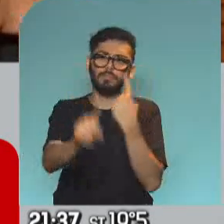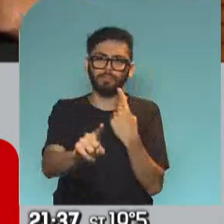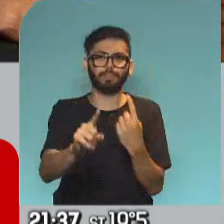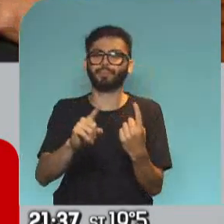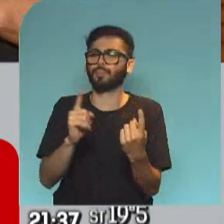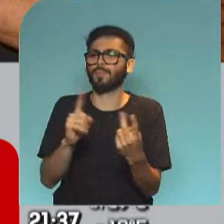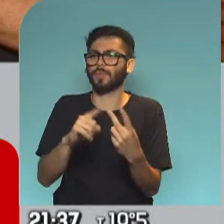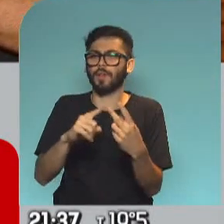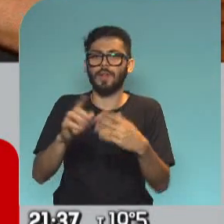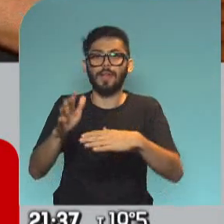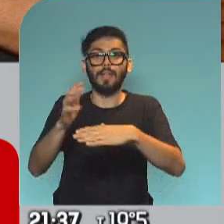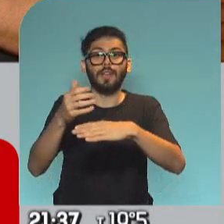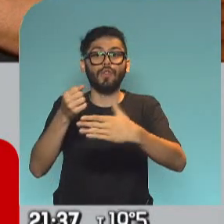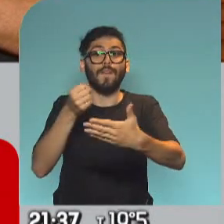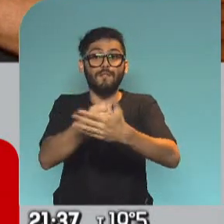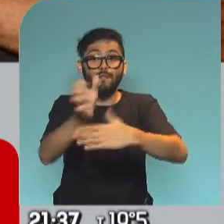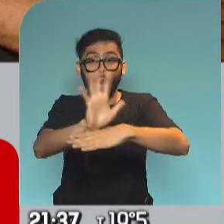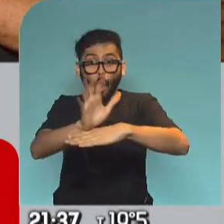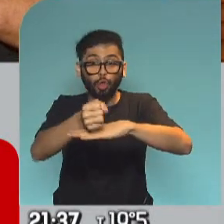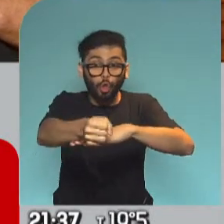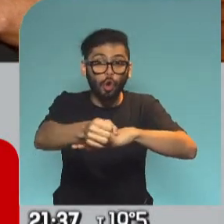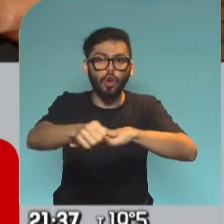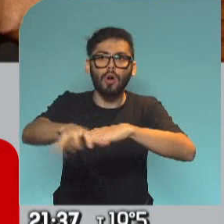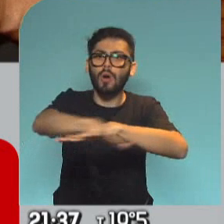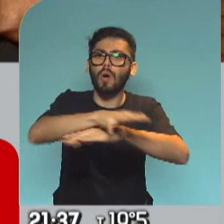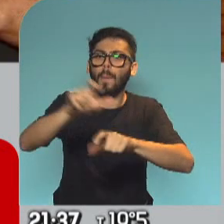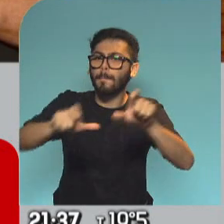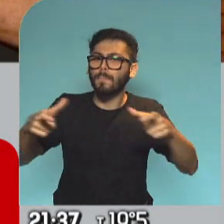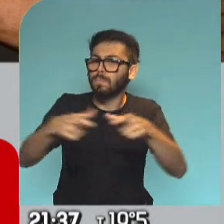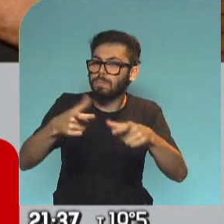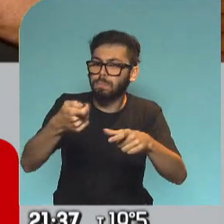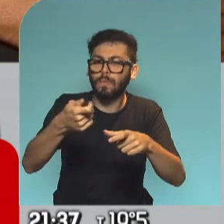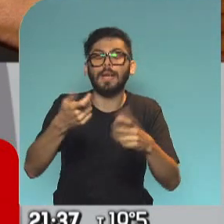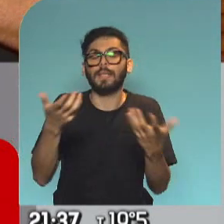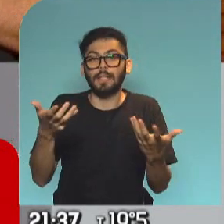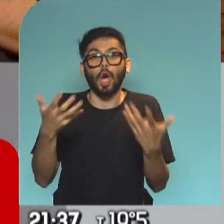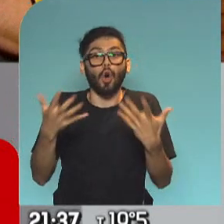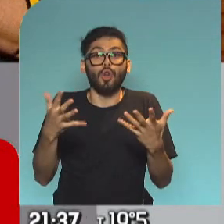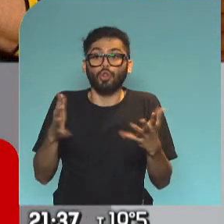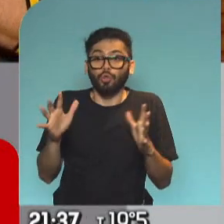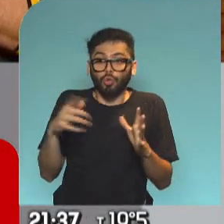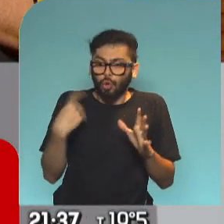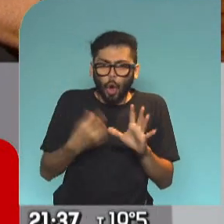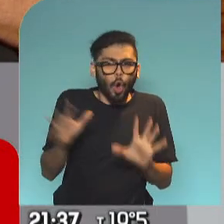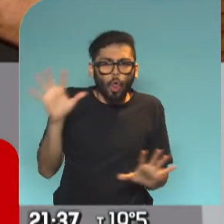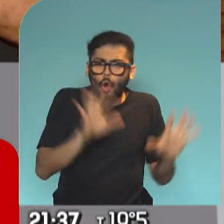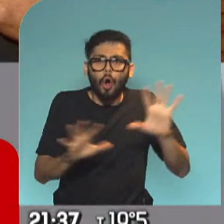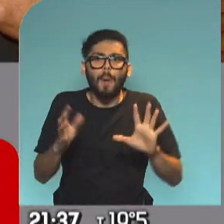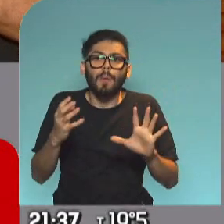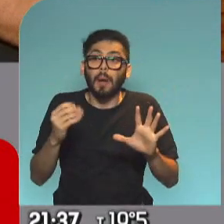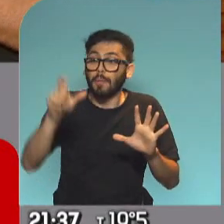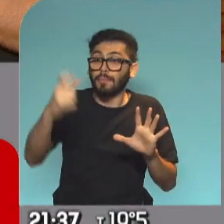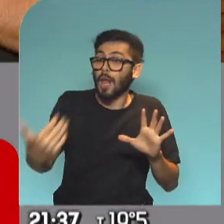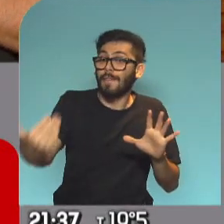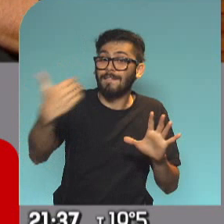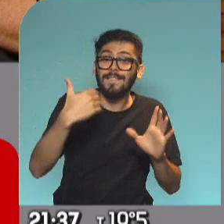con un montón de situaciones que son muy internas y que por supuesto van a garantizar que el espectador venga seguro